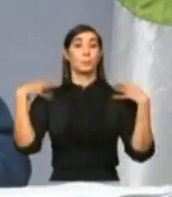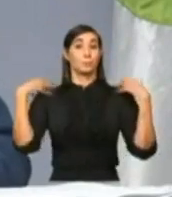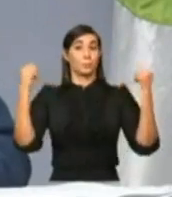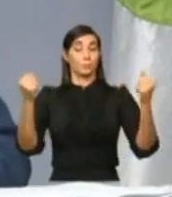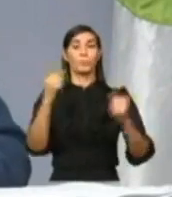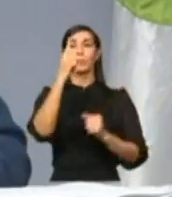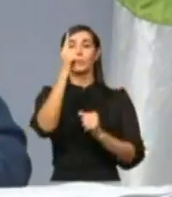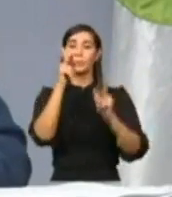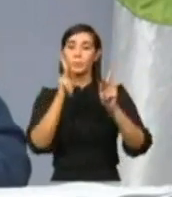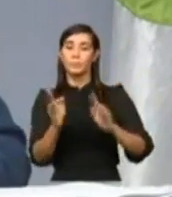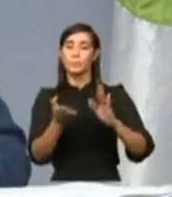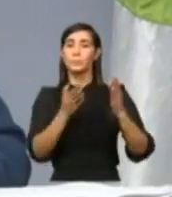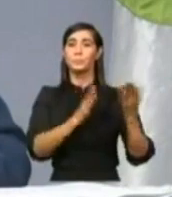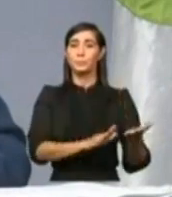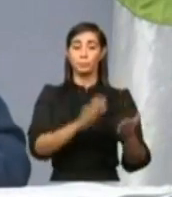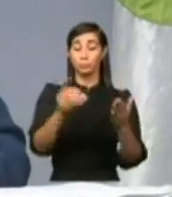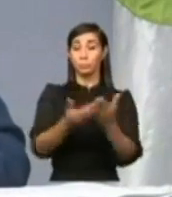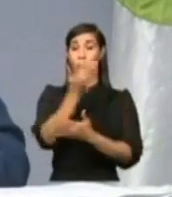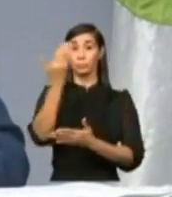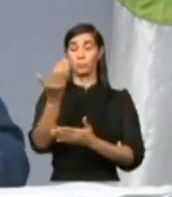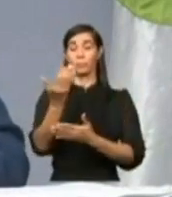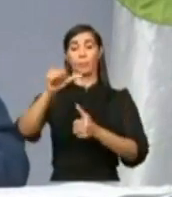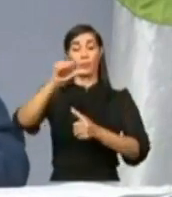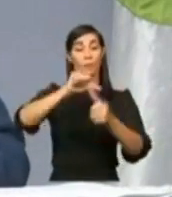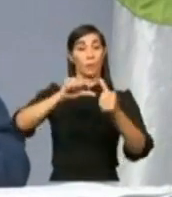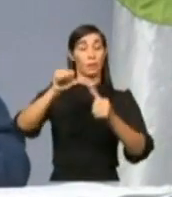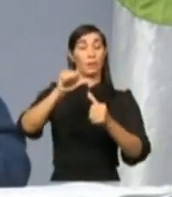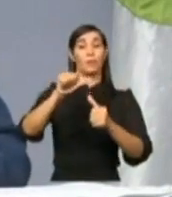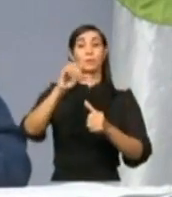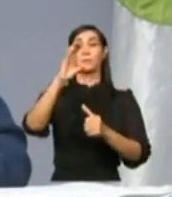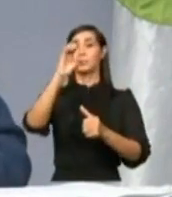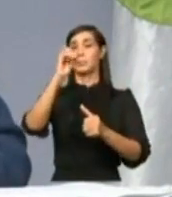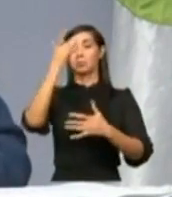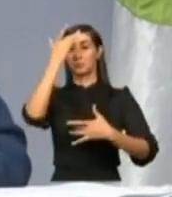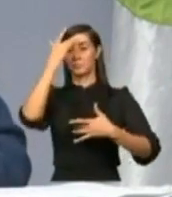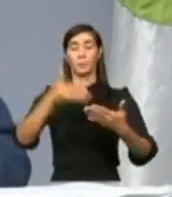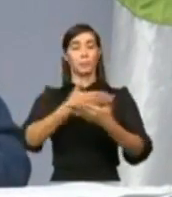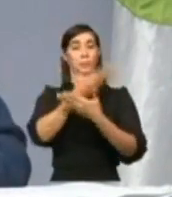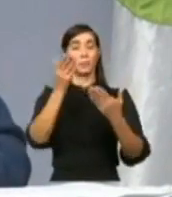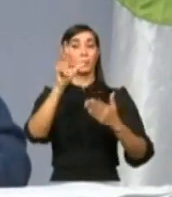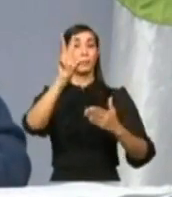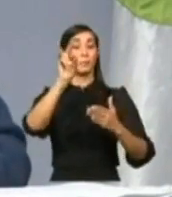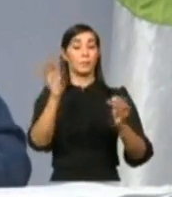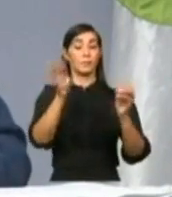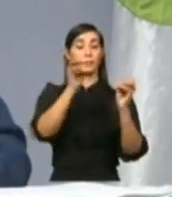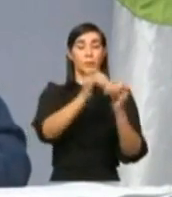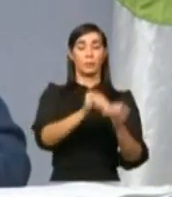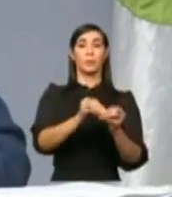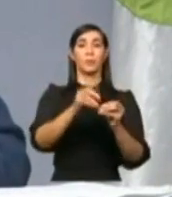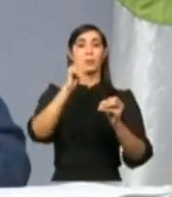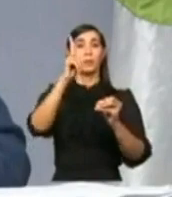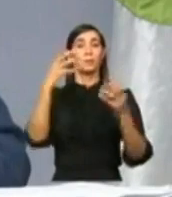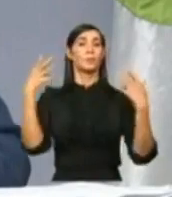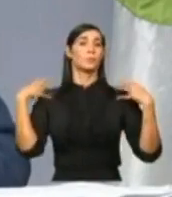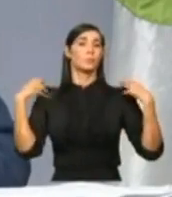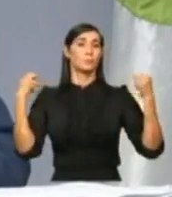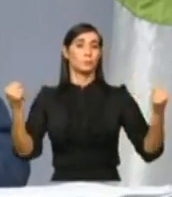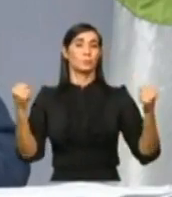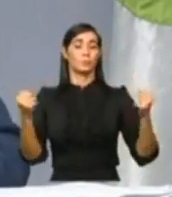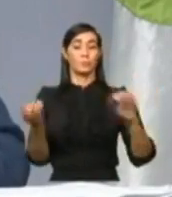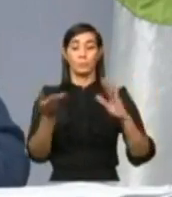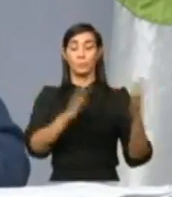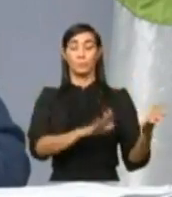fallecimiento nuevo. Azua, 0 casos nuevos, 20 acumulados, 1 recuperado,